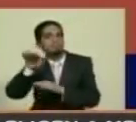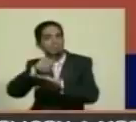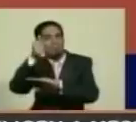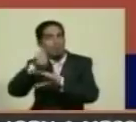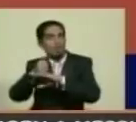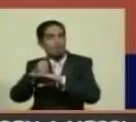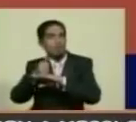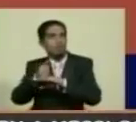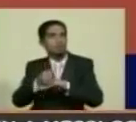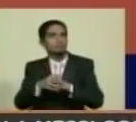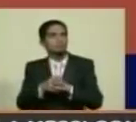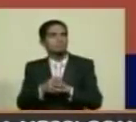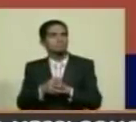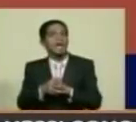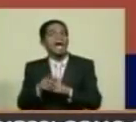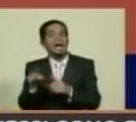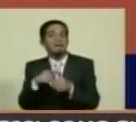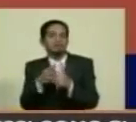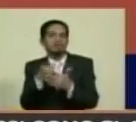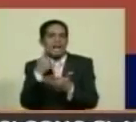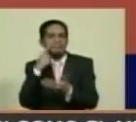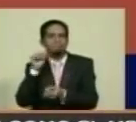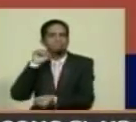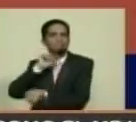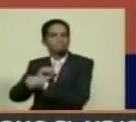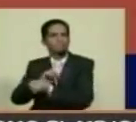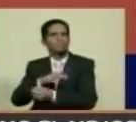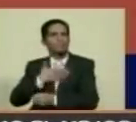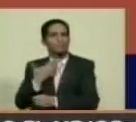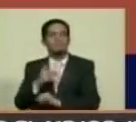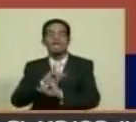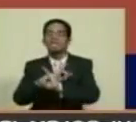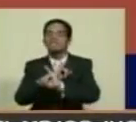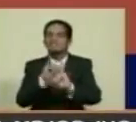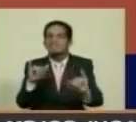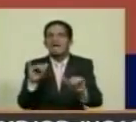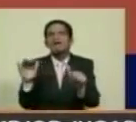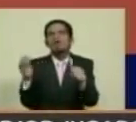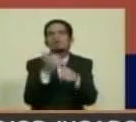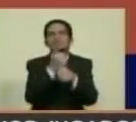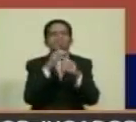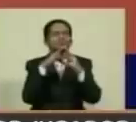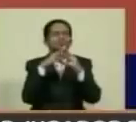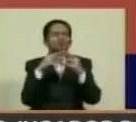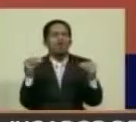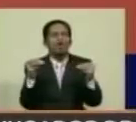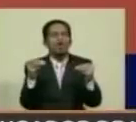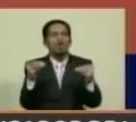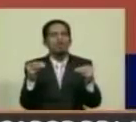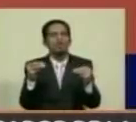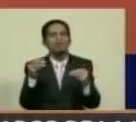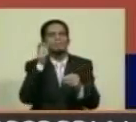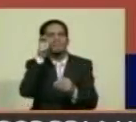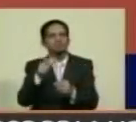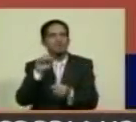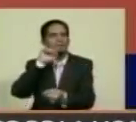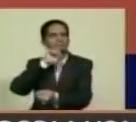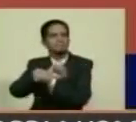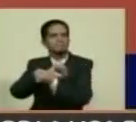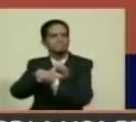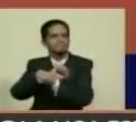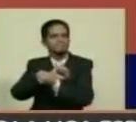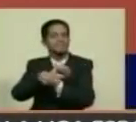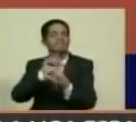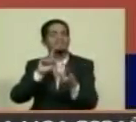condujo a su captura. Ya tenemos a todos los autores materiales, a todos, capturados. Tenemos a todos